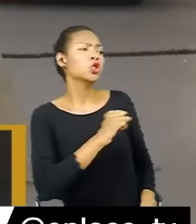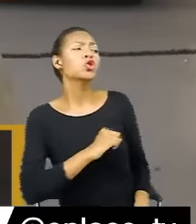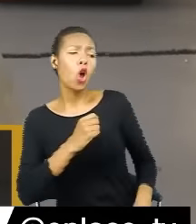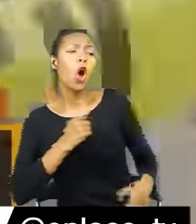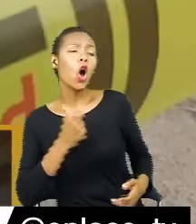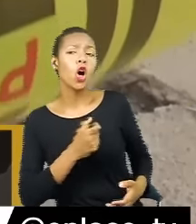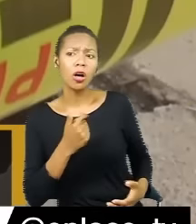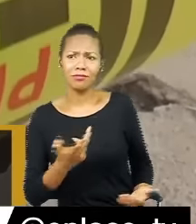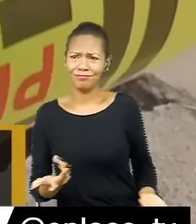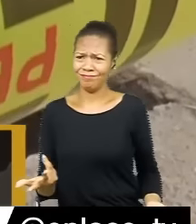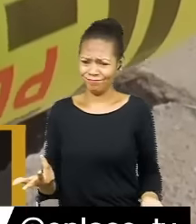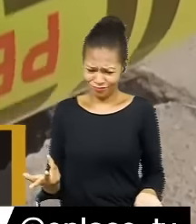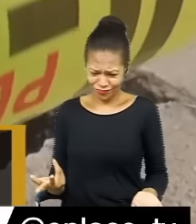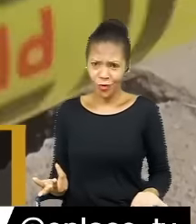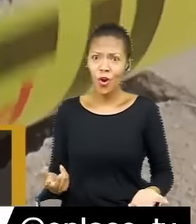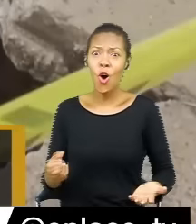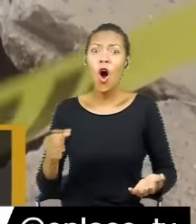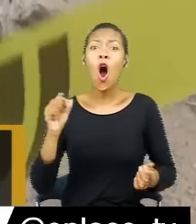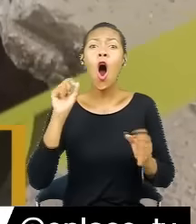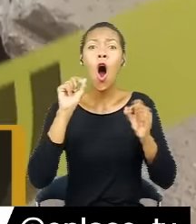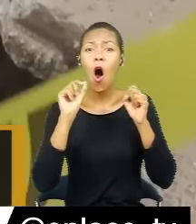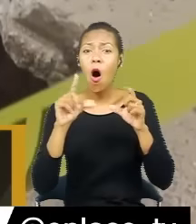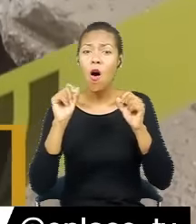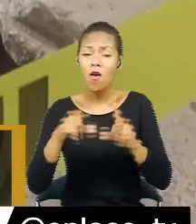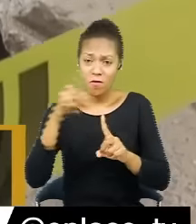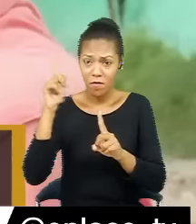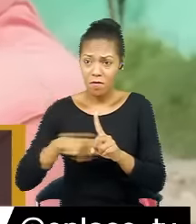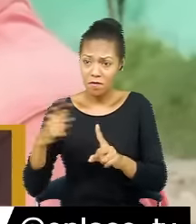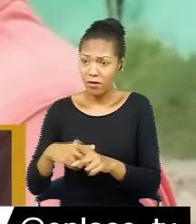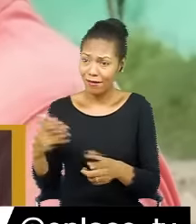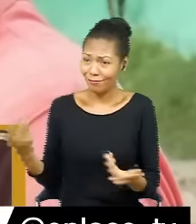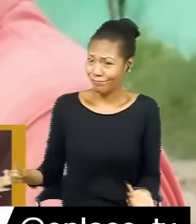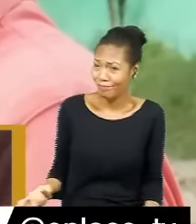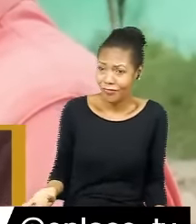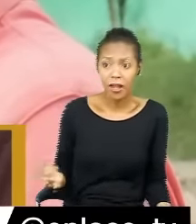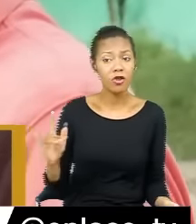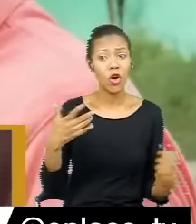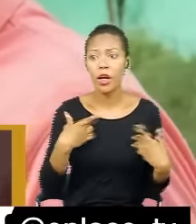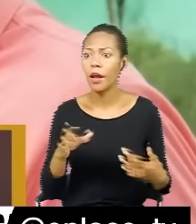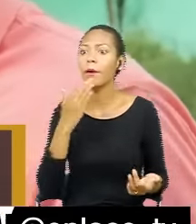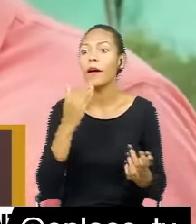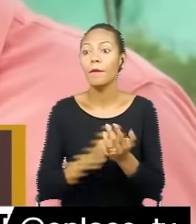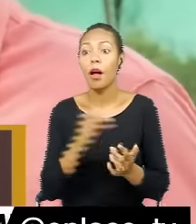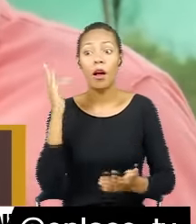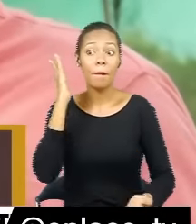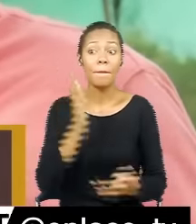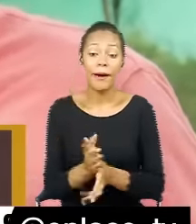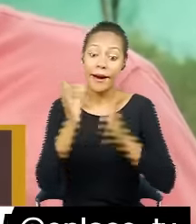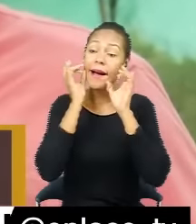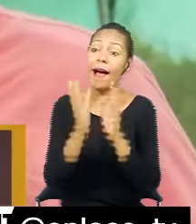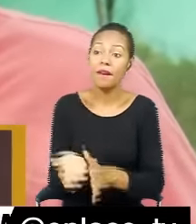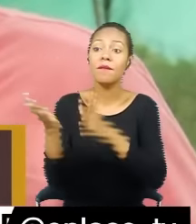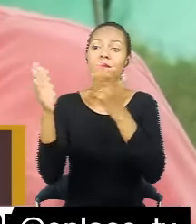meses y queremos es que no vaya a pasar una calamidad, una pérdida de una vida en ese hueco que está, que es un cráter definitivamente y